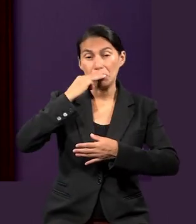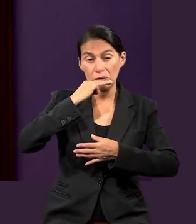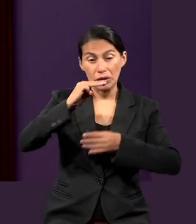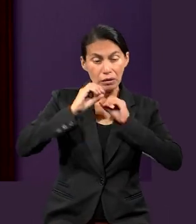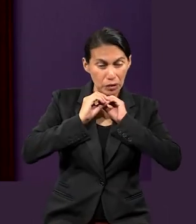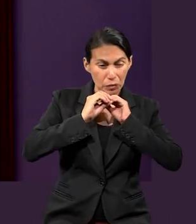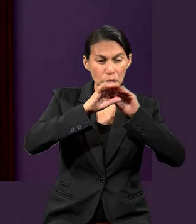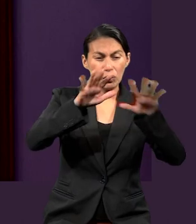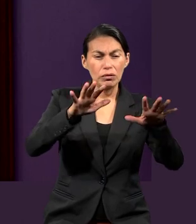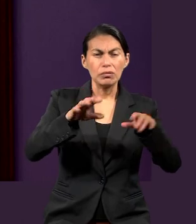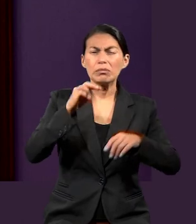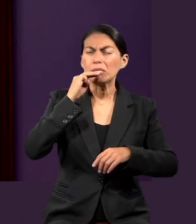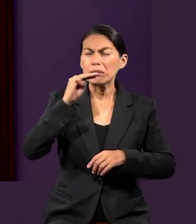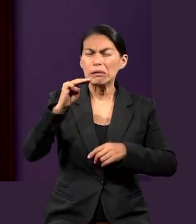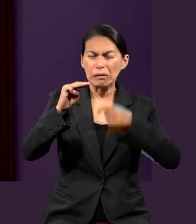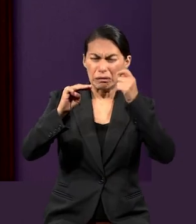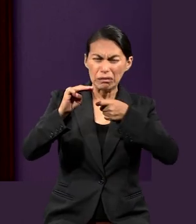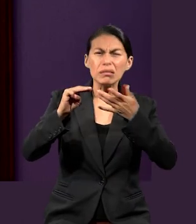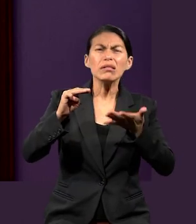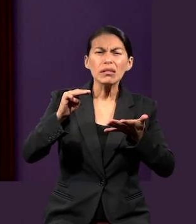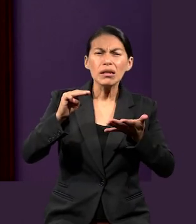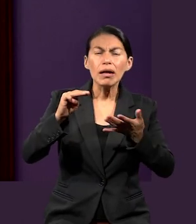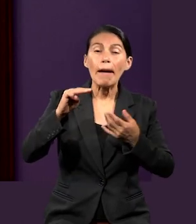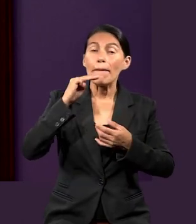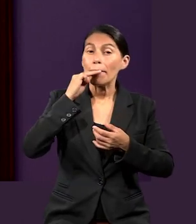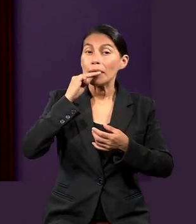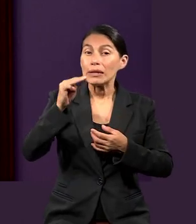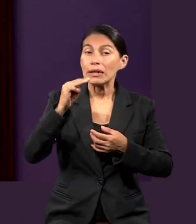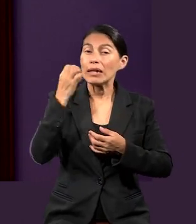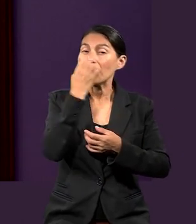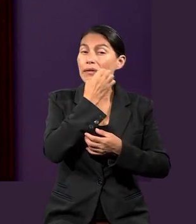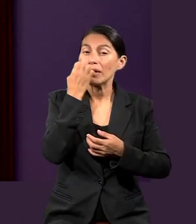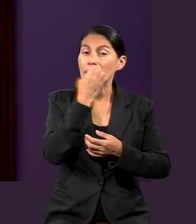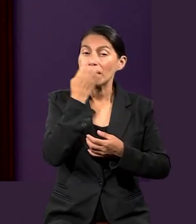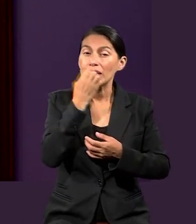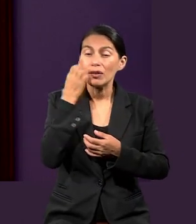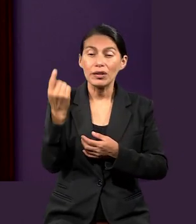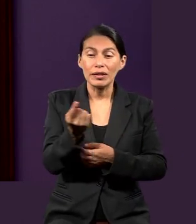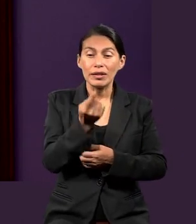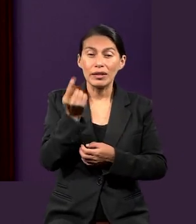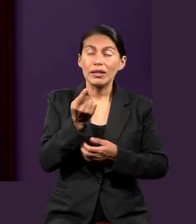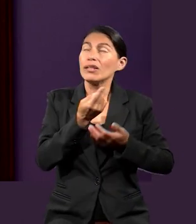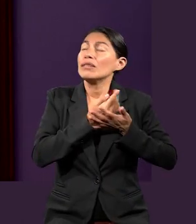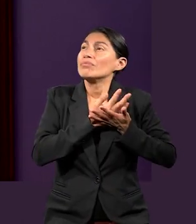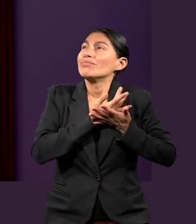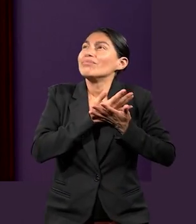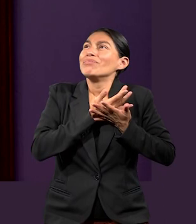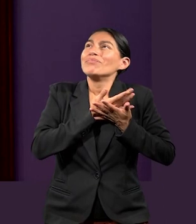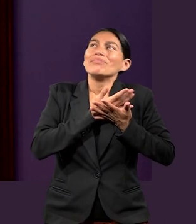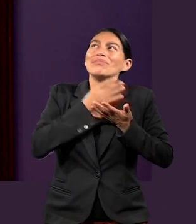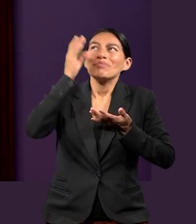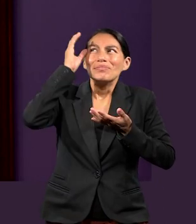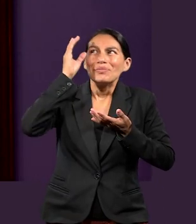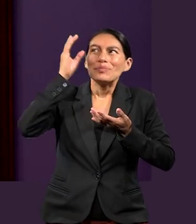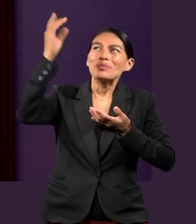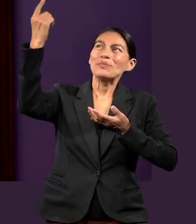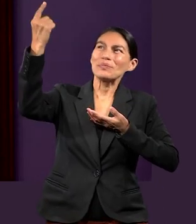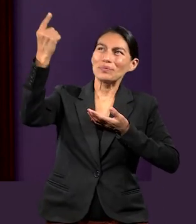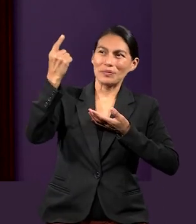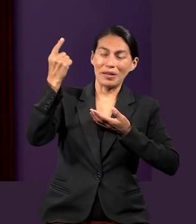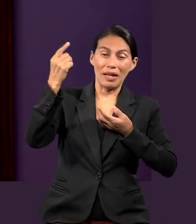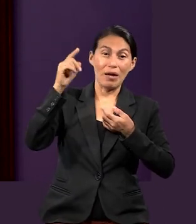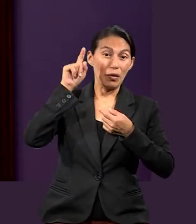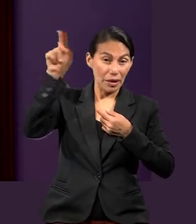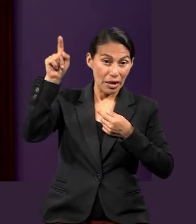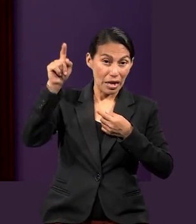Y el mensaje, ¿cuál es el mensaje? El mensaje del Evangelio Eterno, el mensaje de la esperanza que tenemos en Cristo, de que